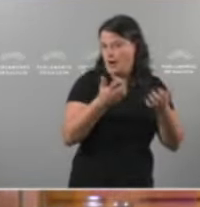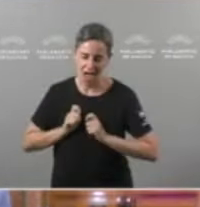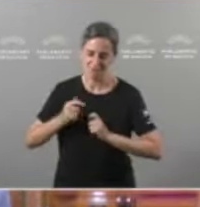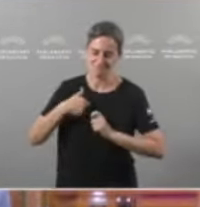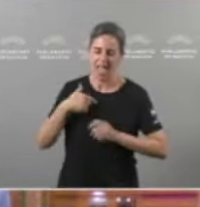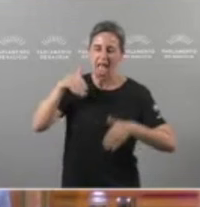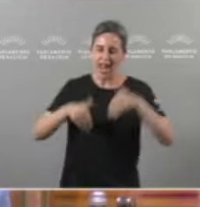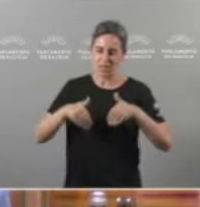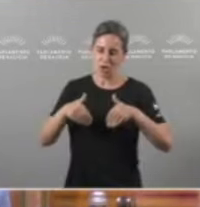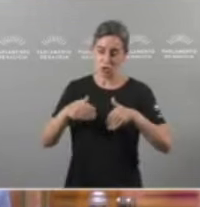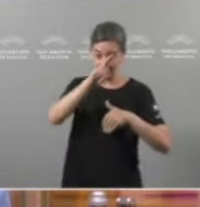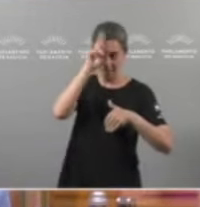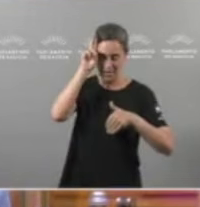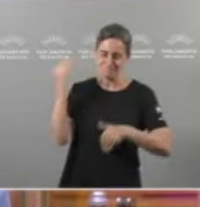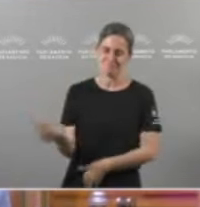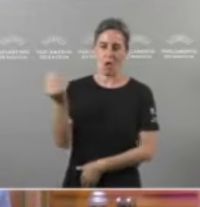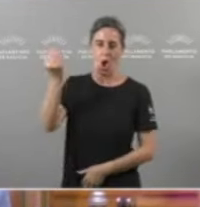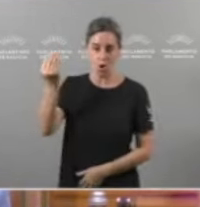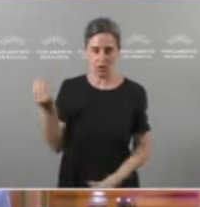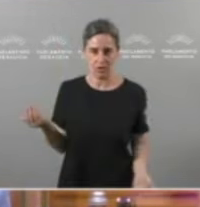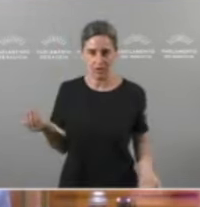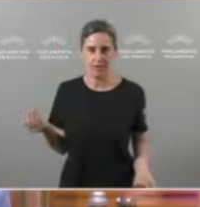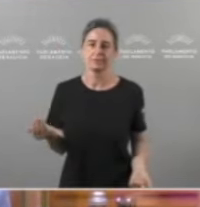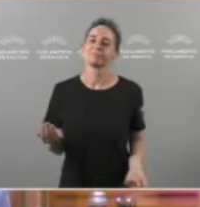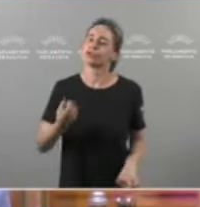Madrid. Pero a nós o que nos preocupan son os galegos e as